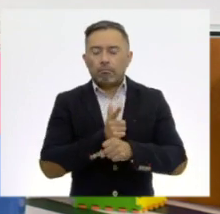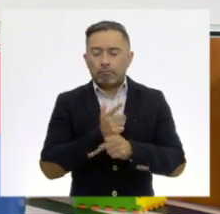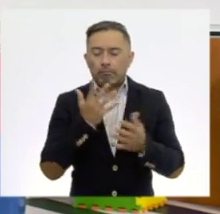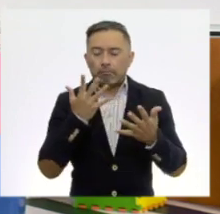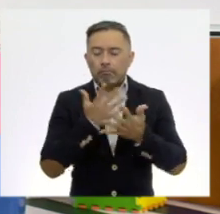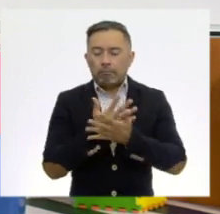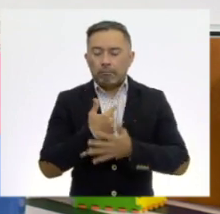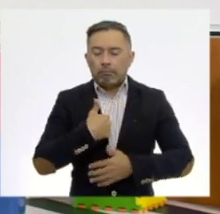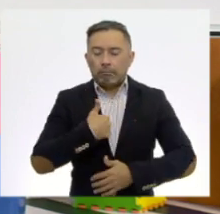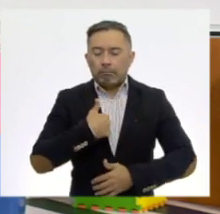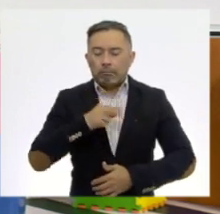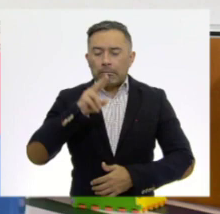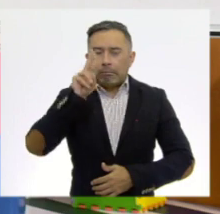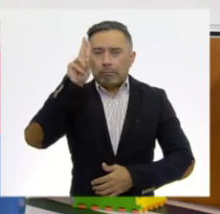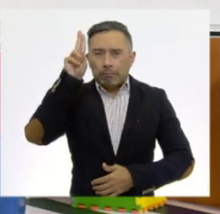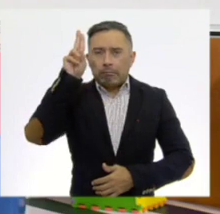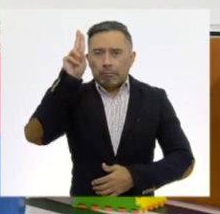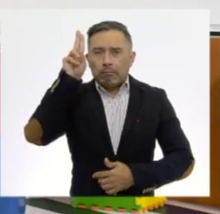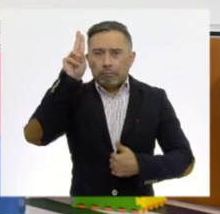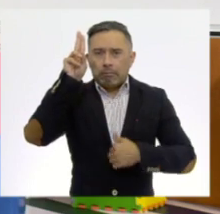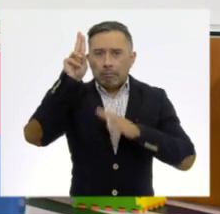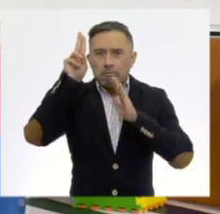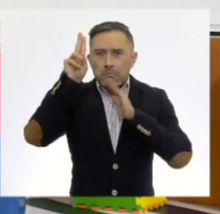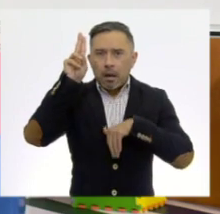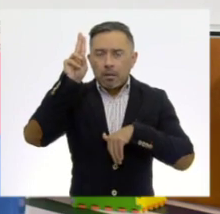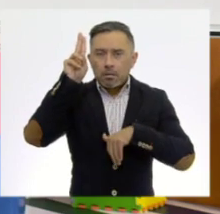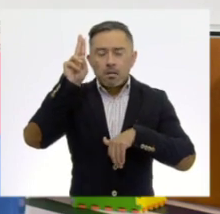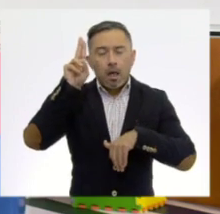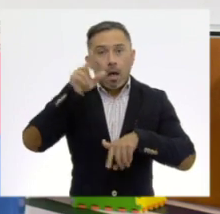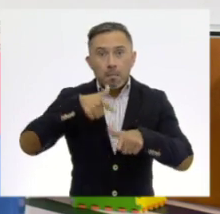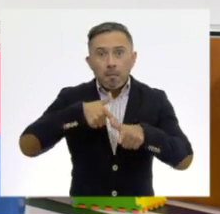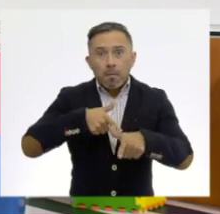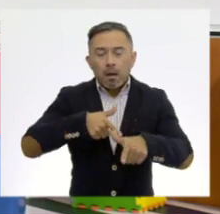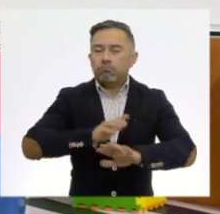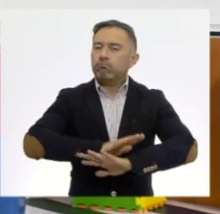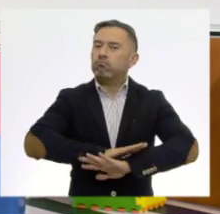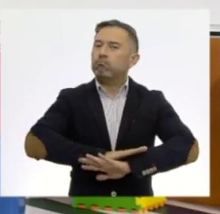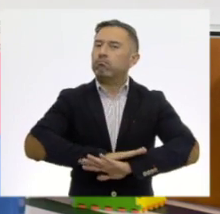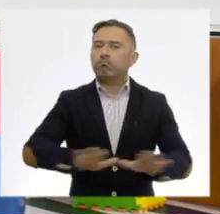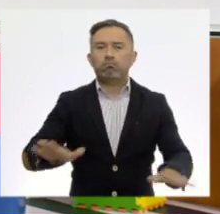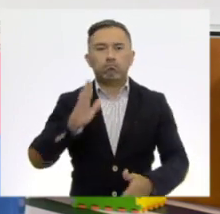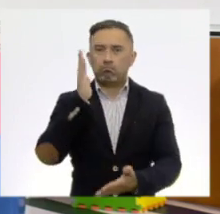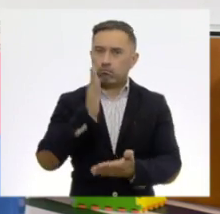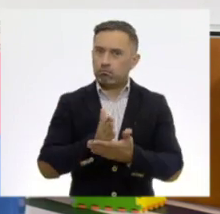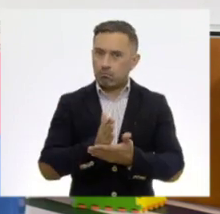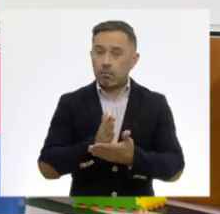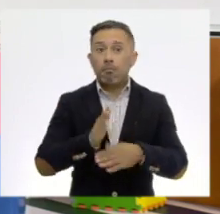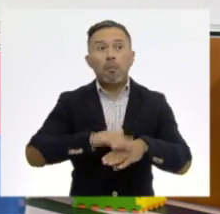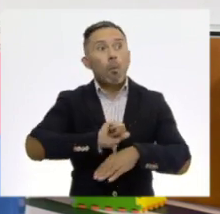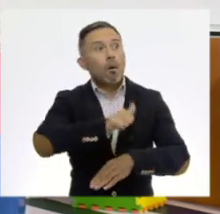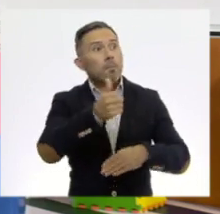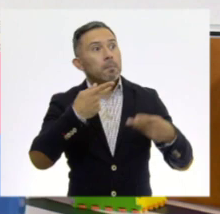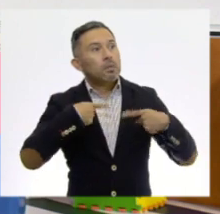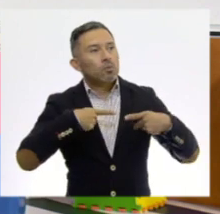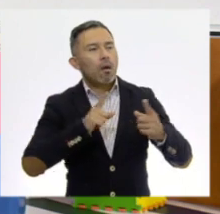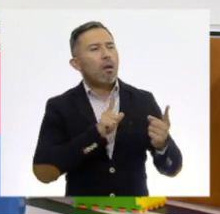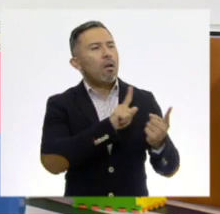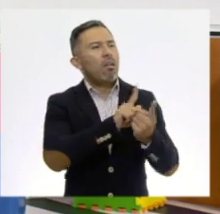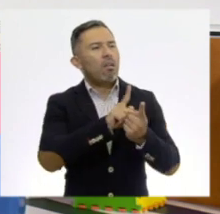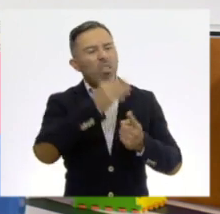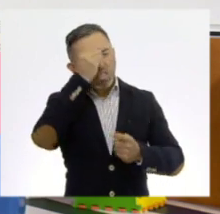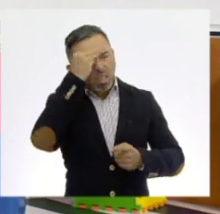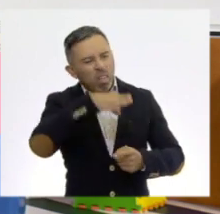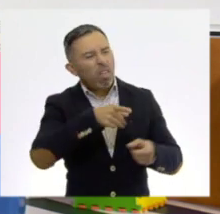está bien de ninguna manera que tú te dirijas a otras personas y les hagas daño. Y tú, si